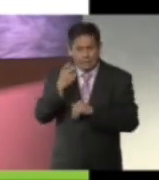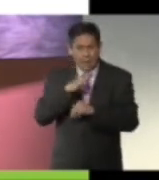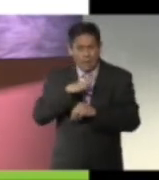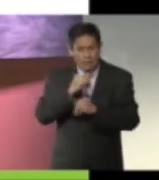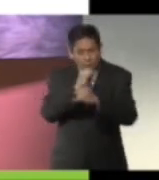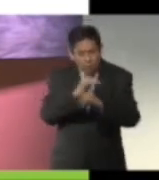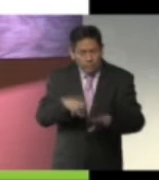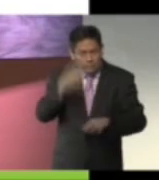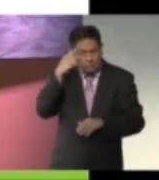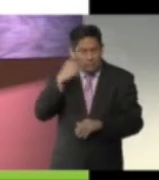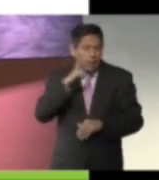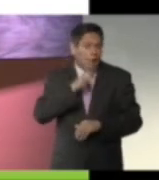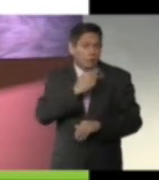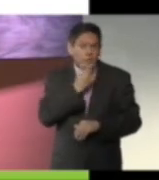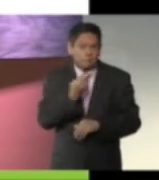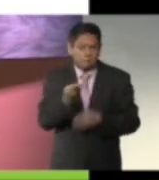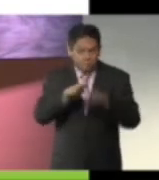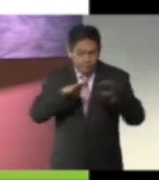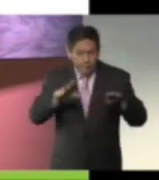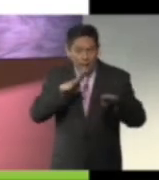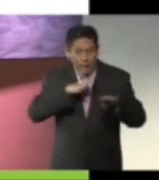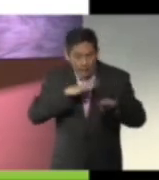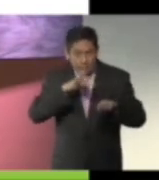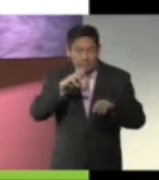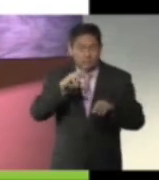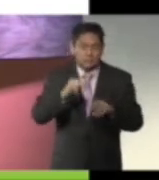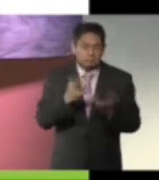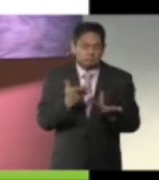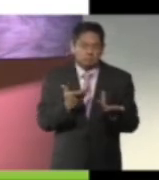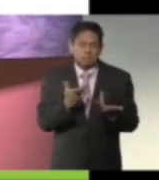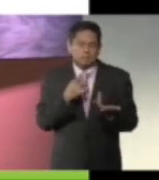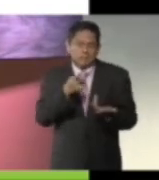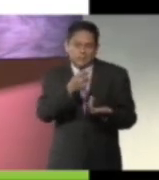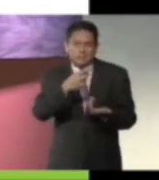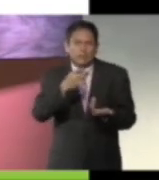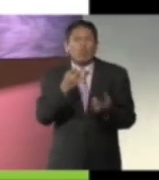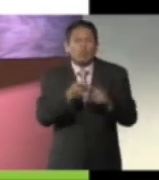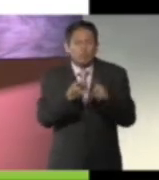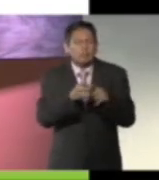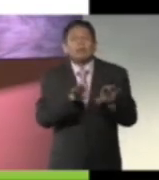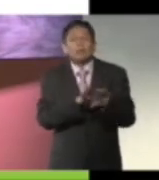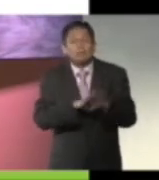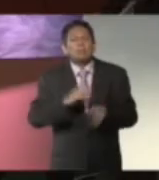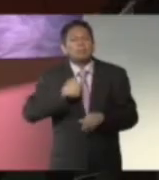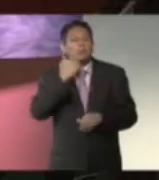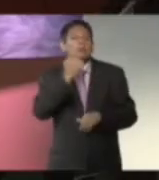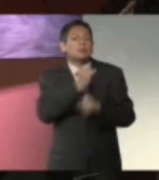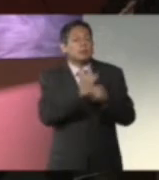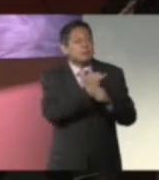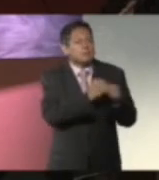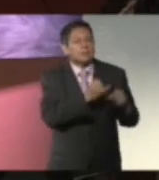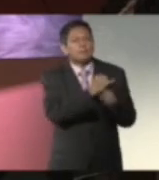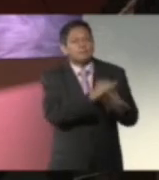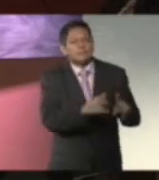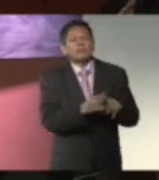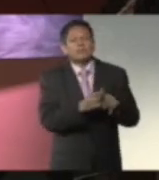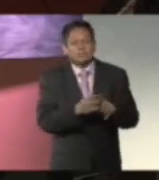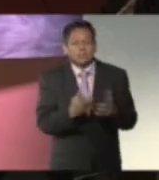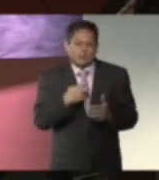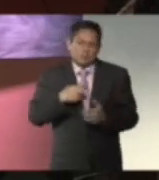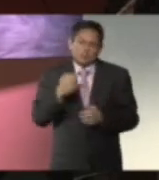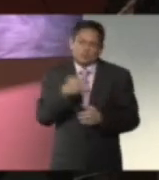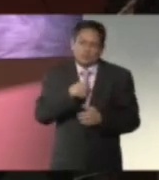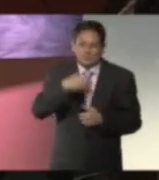esas reflexiones yo las dejo para que las abonemos juntas, porque